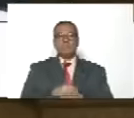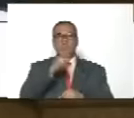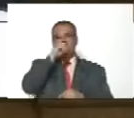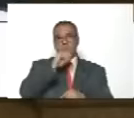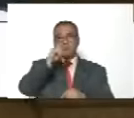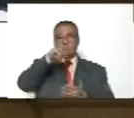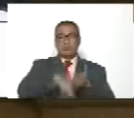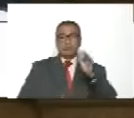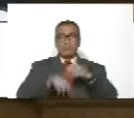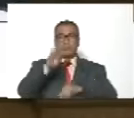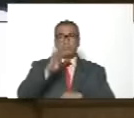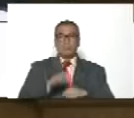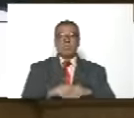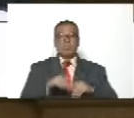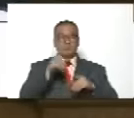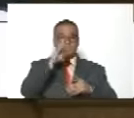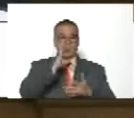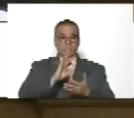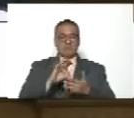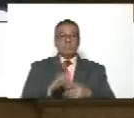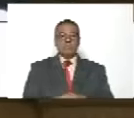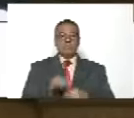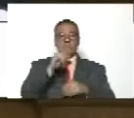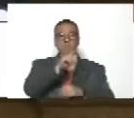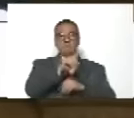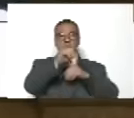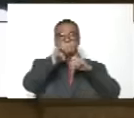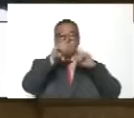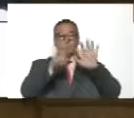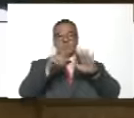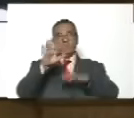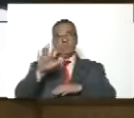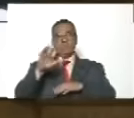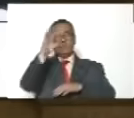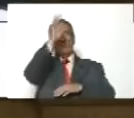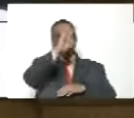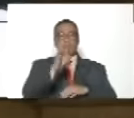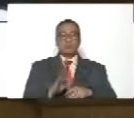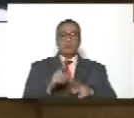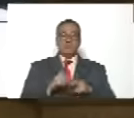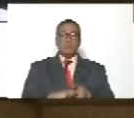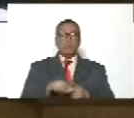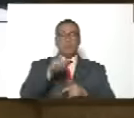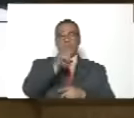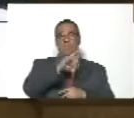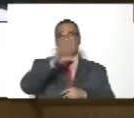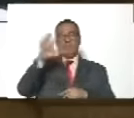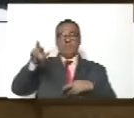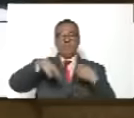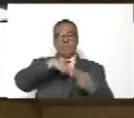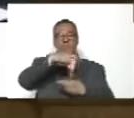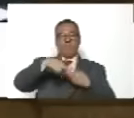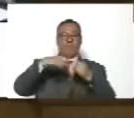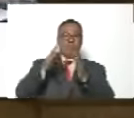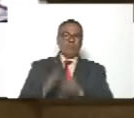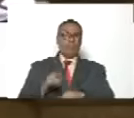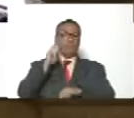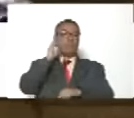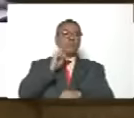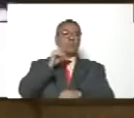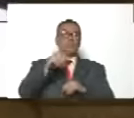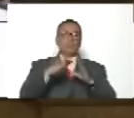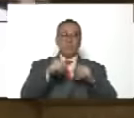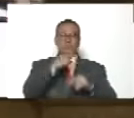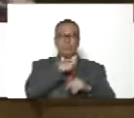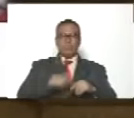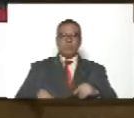años 214 de la independencia, 165 de la Federación y 25 de la Revolución Bolivariana. Es